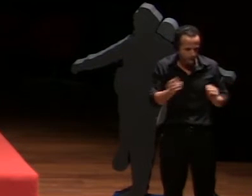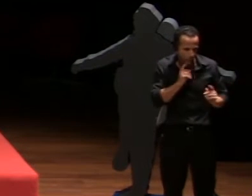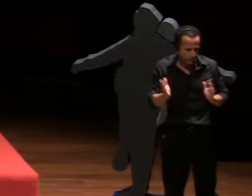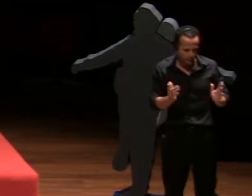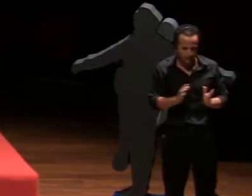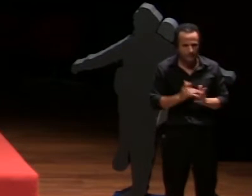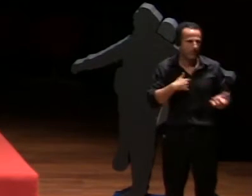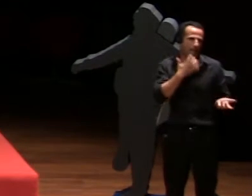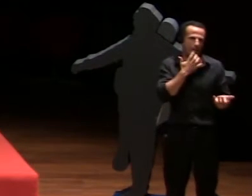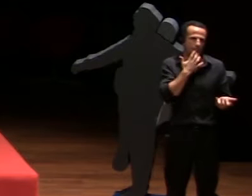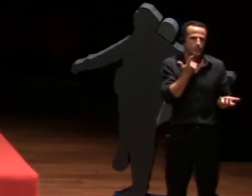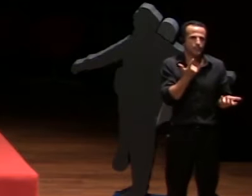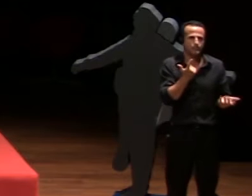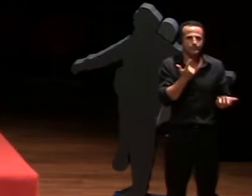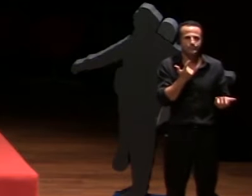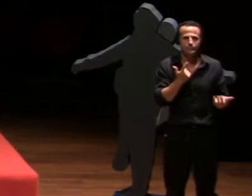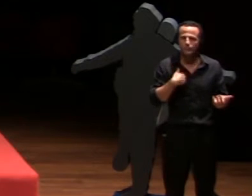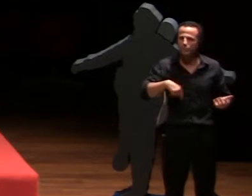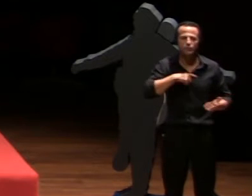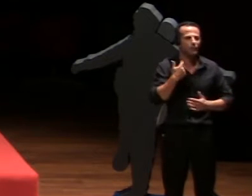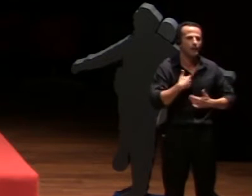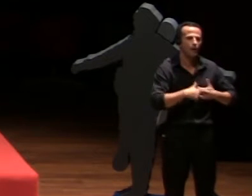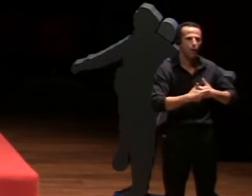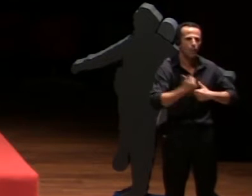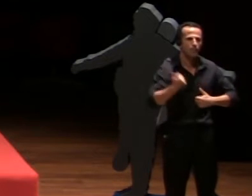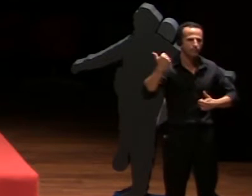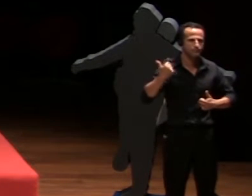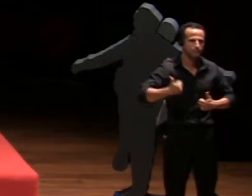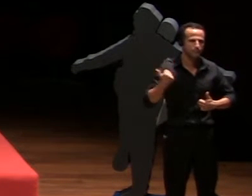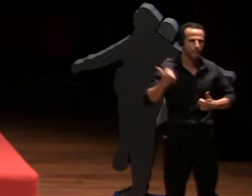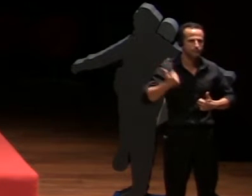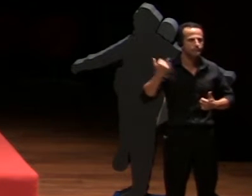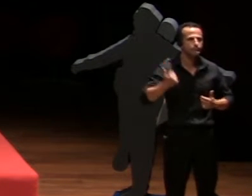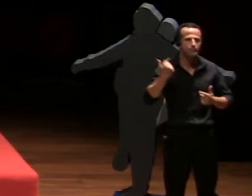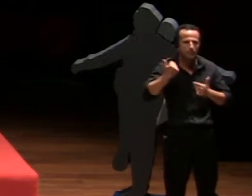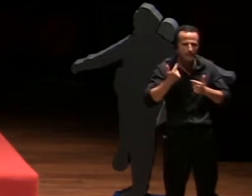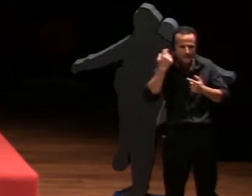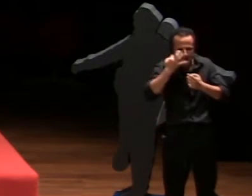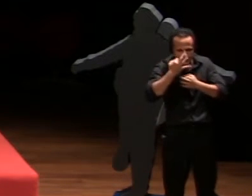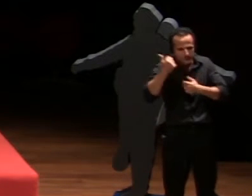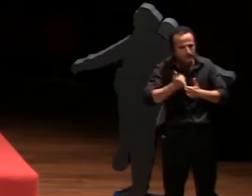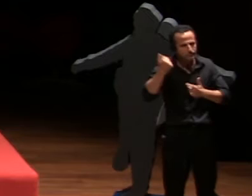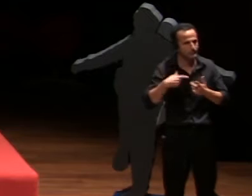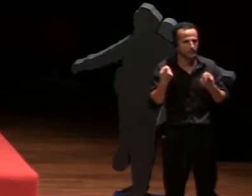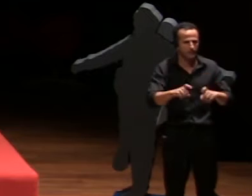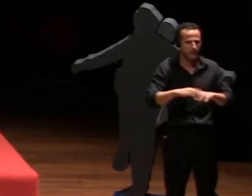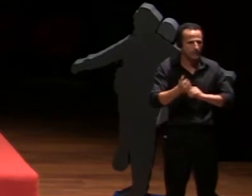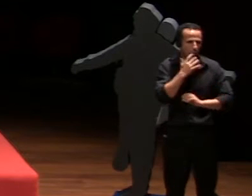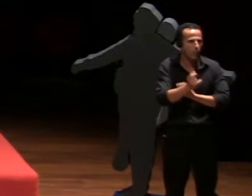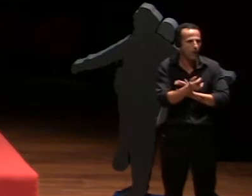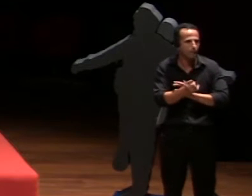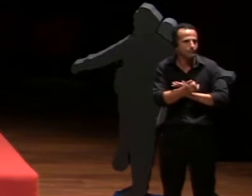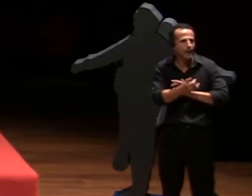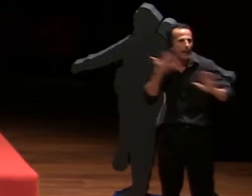Como ejemplo me gusta hablar, pues bueno, que no necesitamos un cronómetro muy preciso y súper eficaz para medir una carrera de